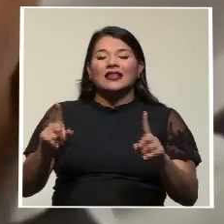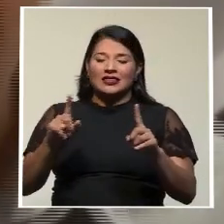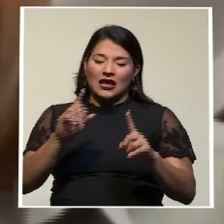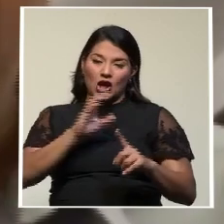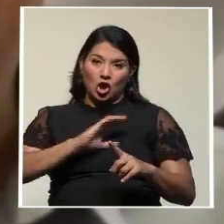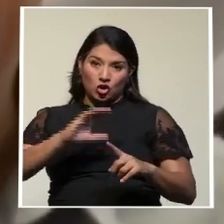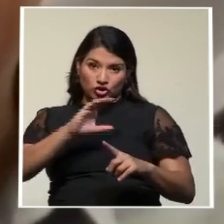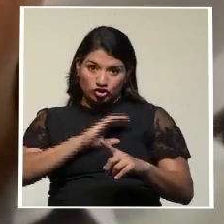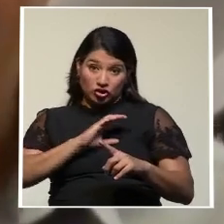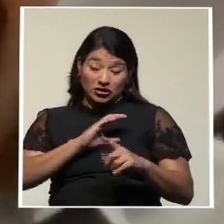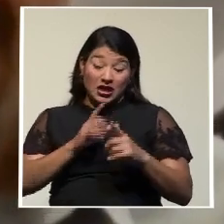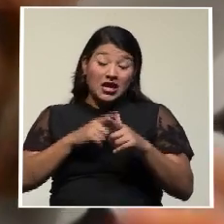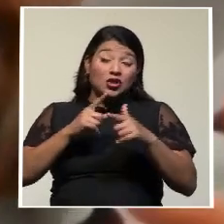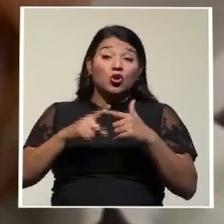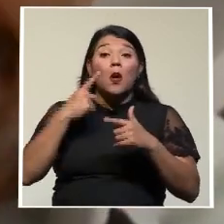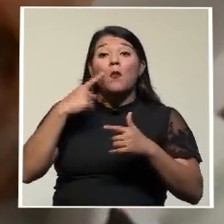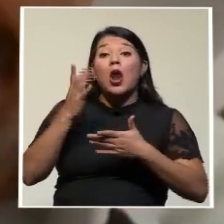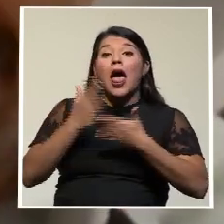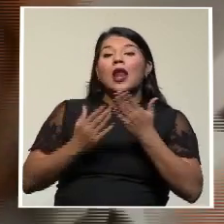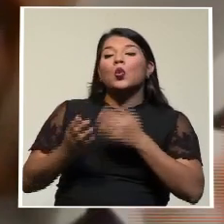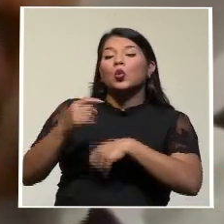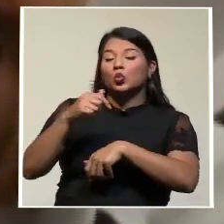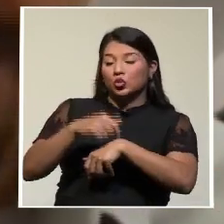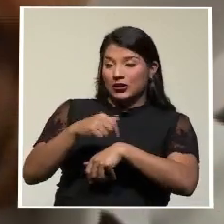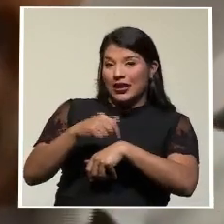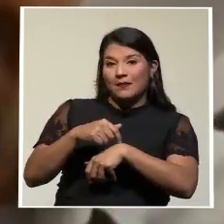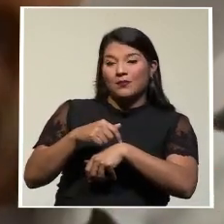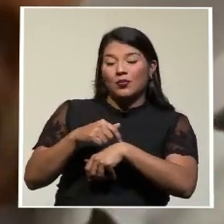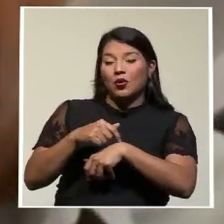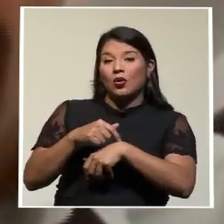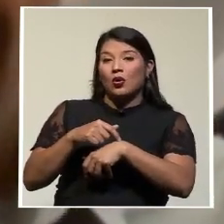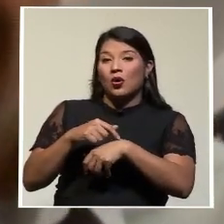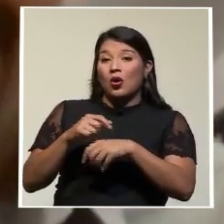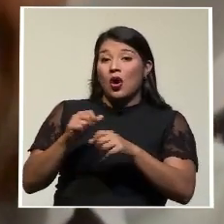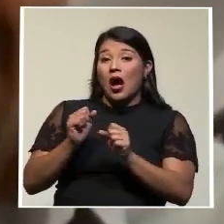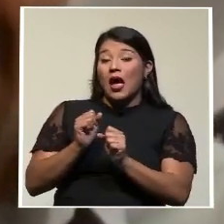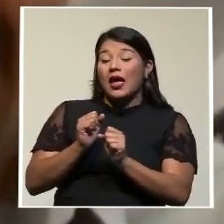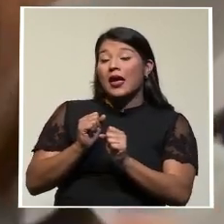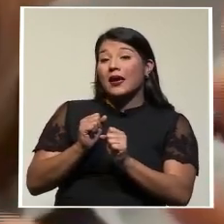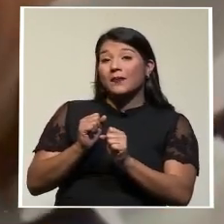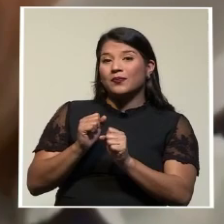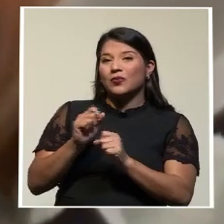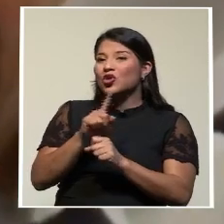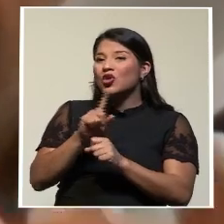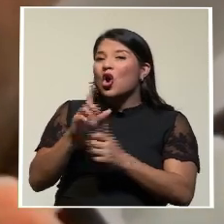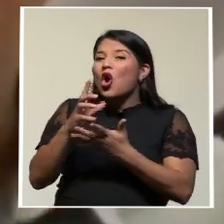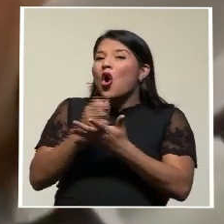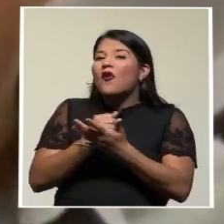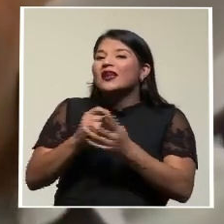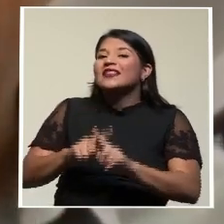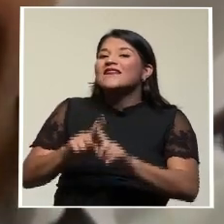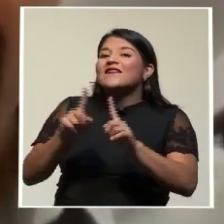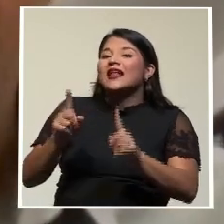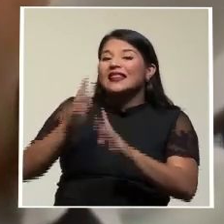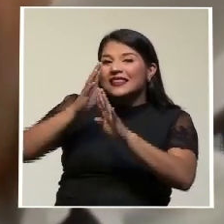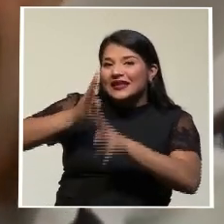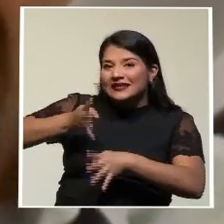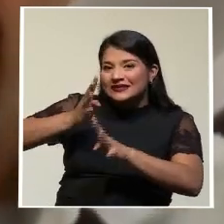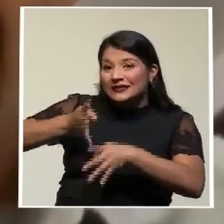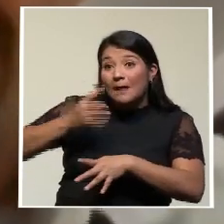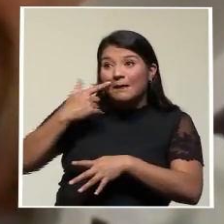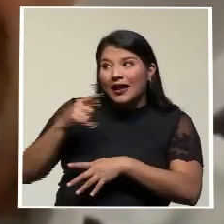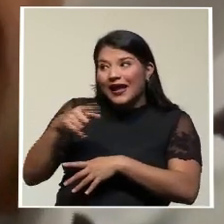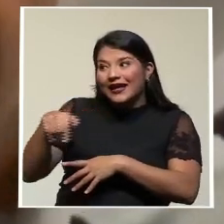menos temporalmente se elimine o se flexibilice ese cobro por descarga para que esos estudiantes puedan tener conexión